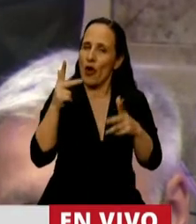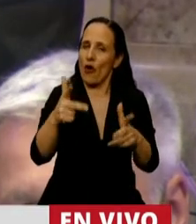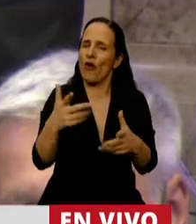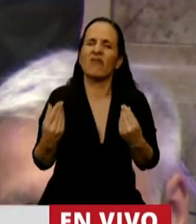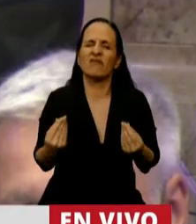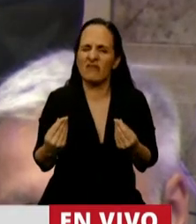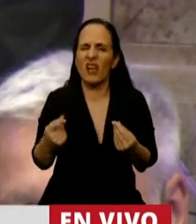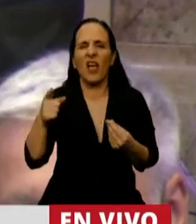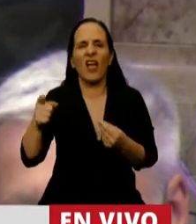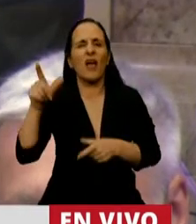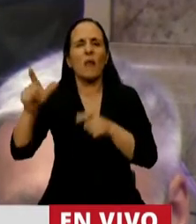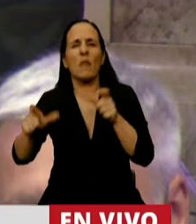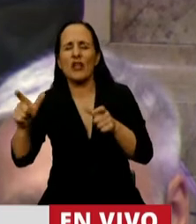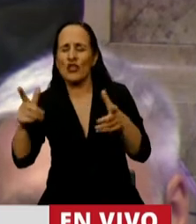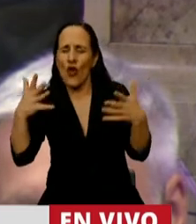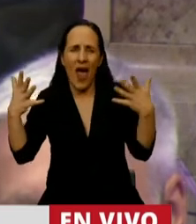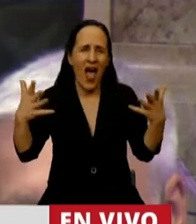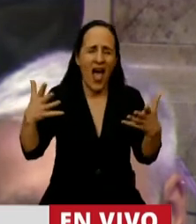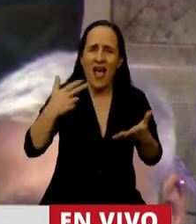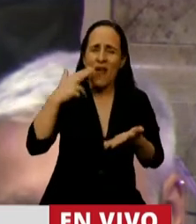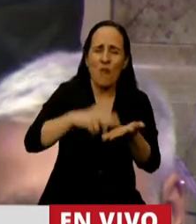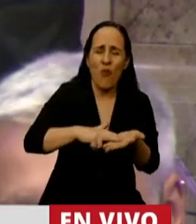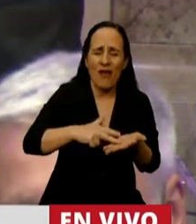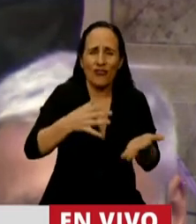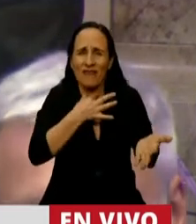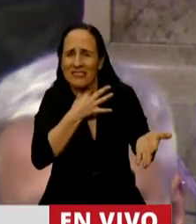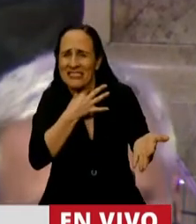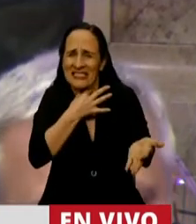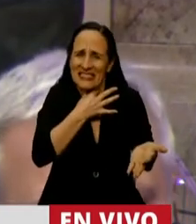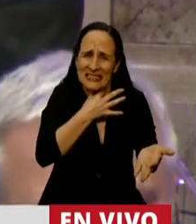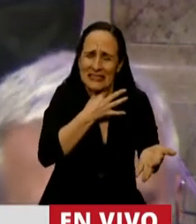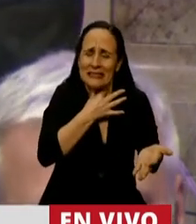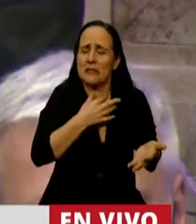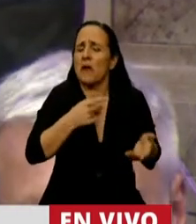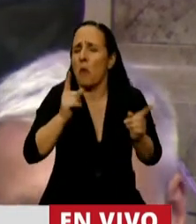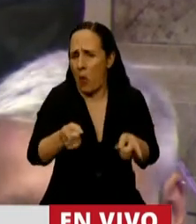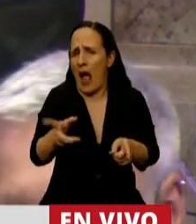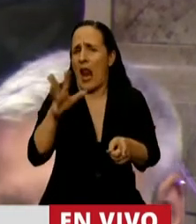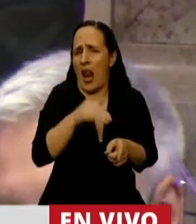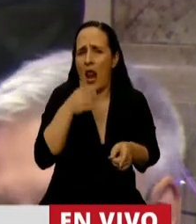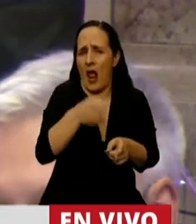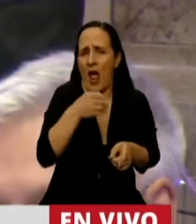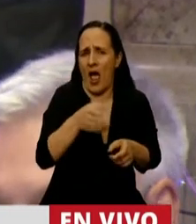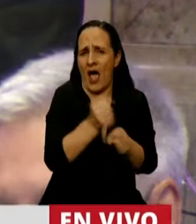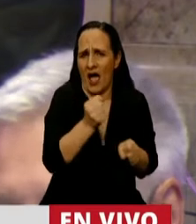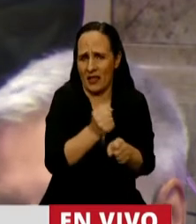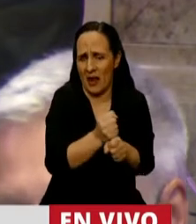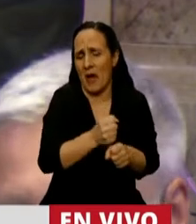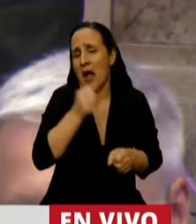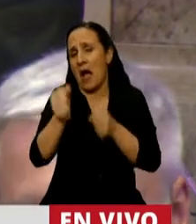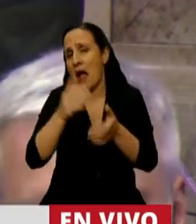de aquellas personas que están agobiadas por la presión tributaria y que aún así salen todos los días a trabajar, producir y